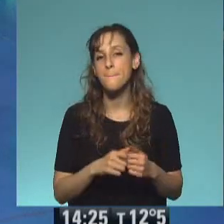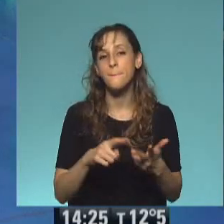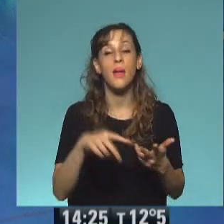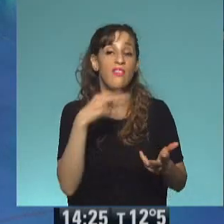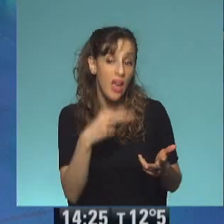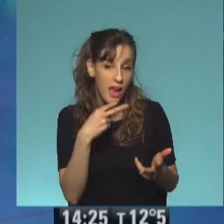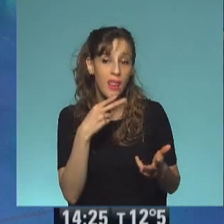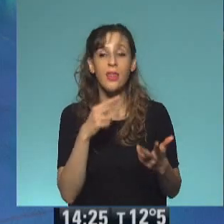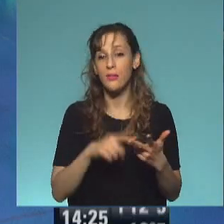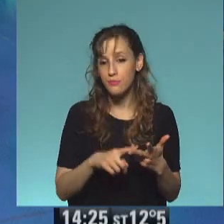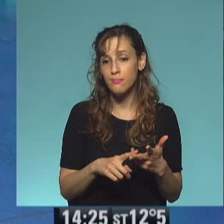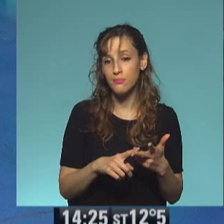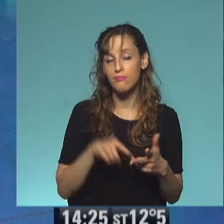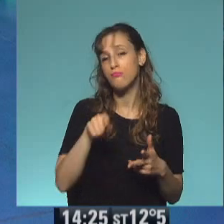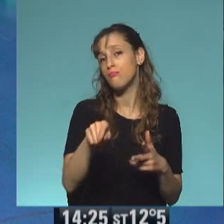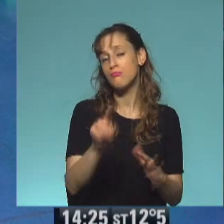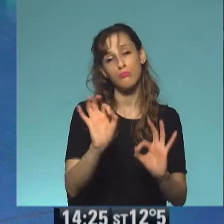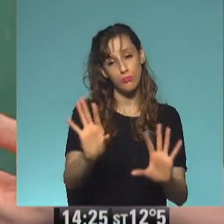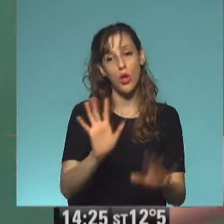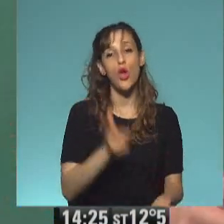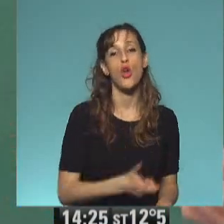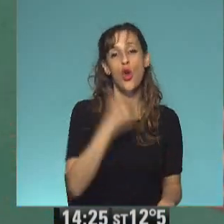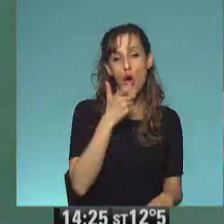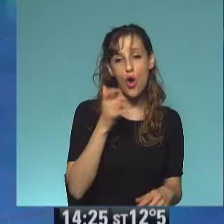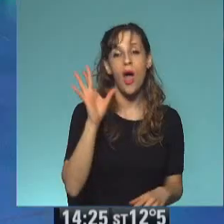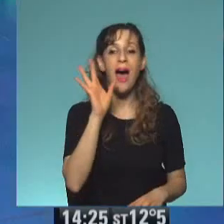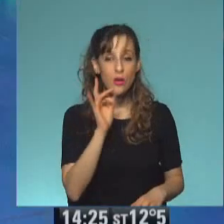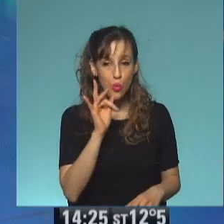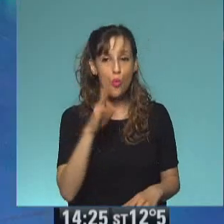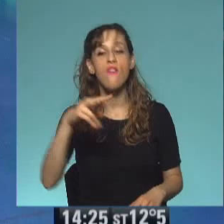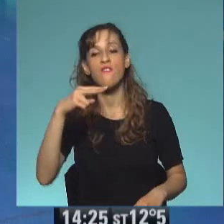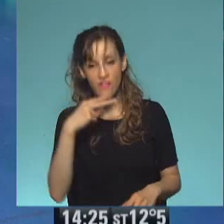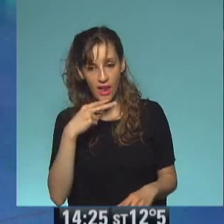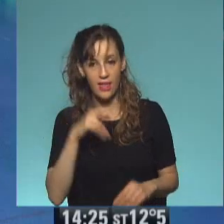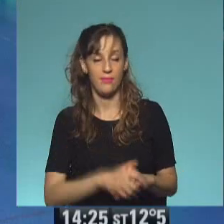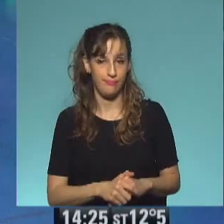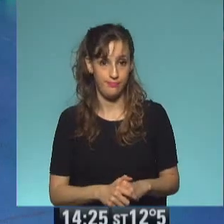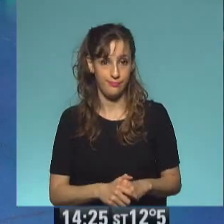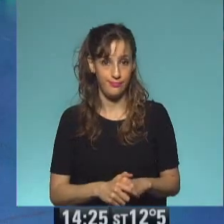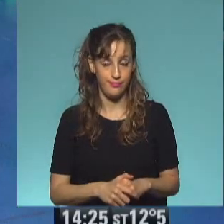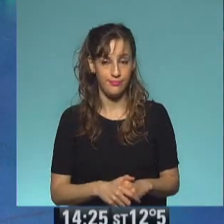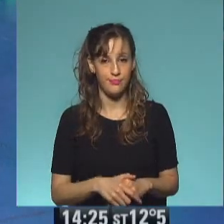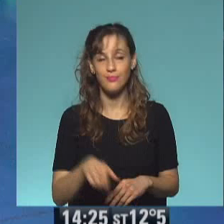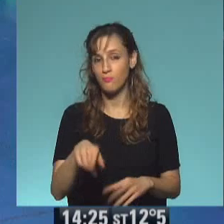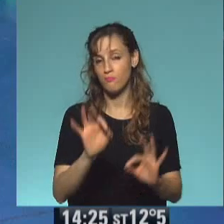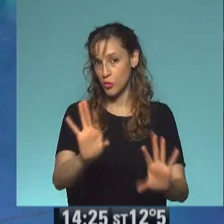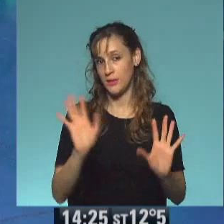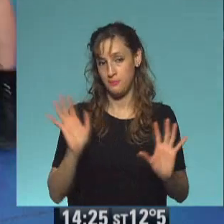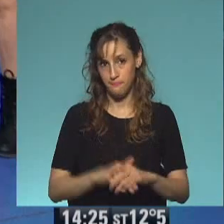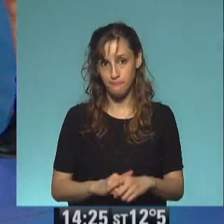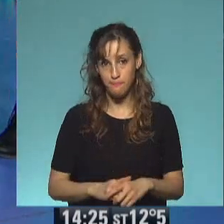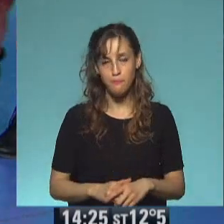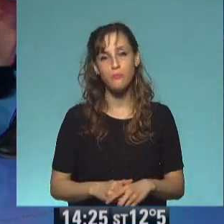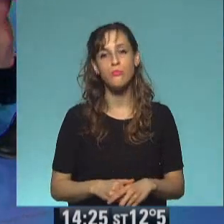Verde. Entonces, ¿puede ser rojo, azul o verde la colección? Sí. ¡Color chicle! No, ahí está. Difícil, no vamos a encontrar nada de color